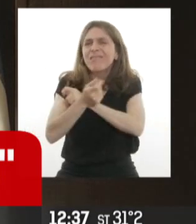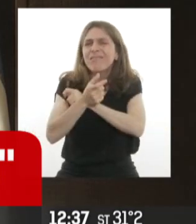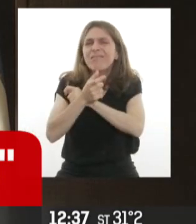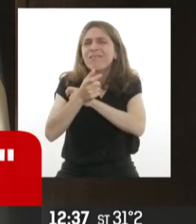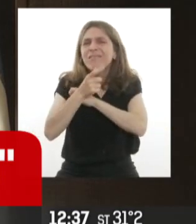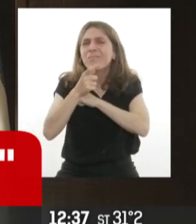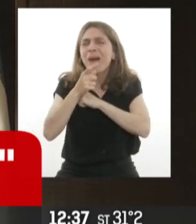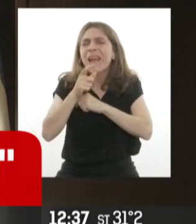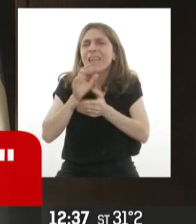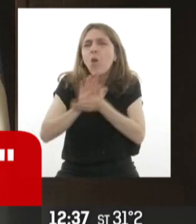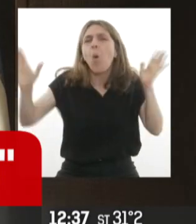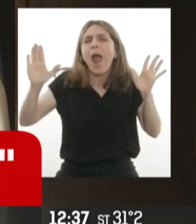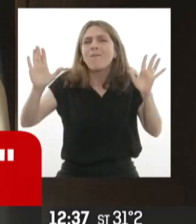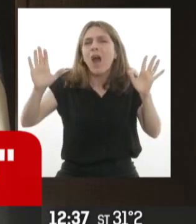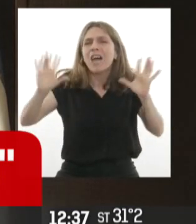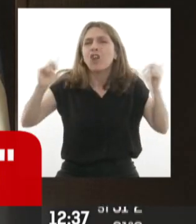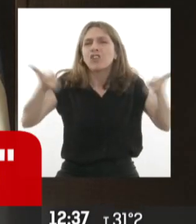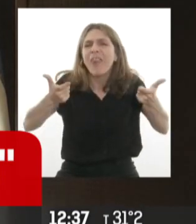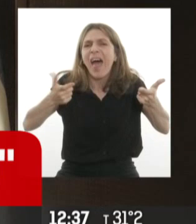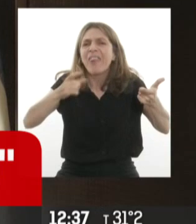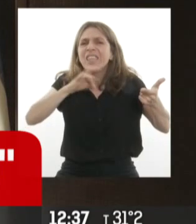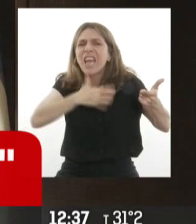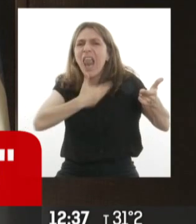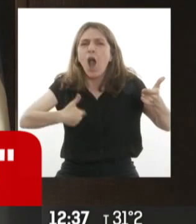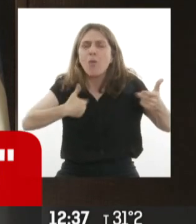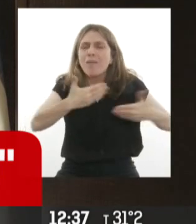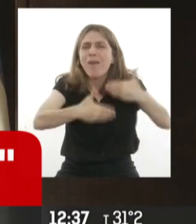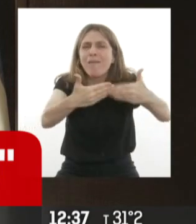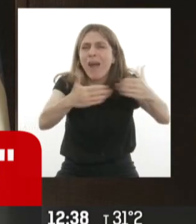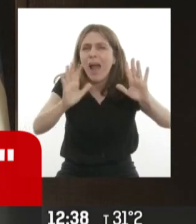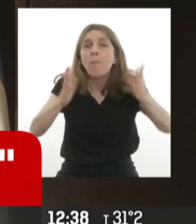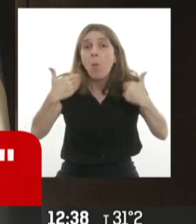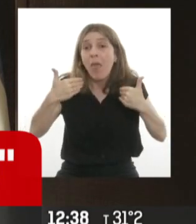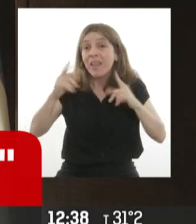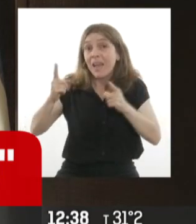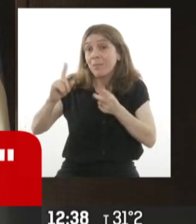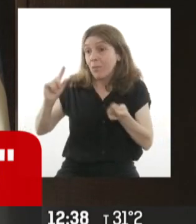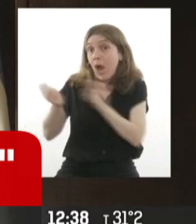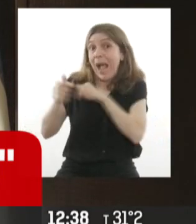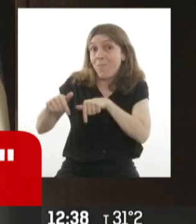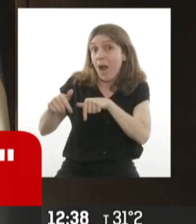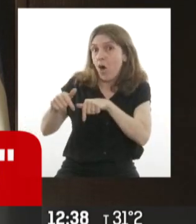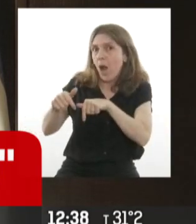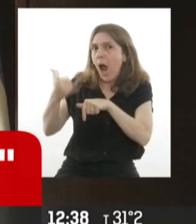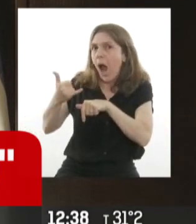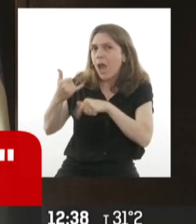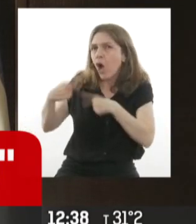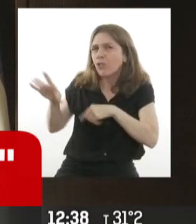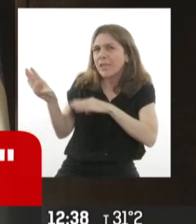que seguramente tomará muchas cosas del Chile del presente, pero que cambiará